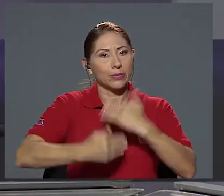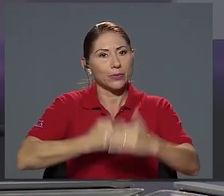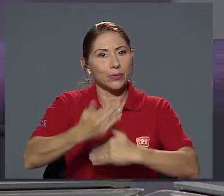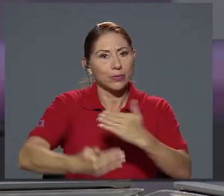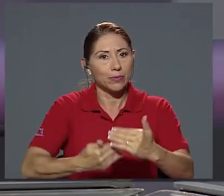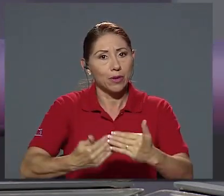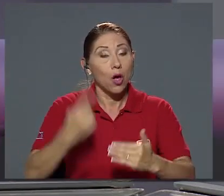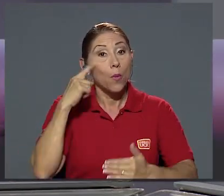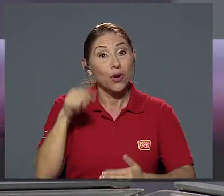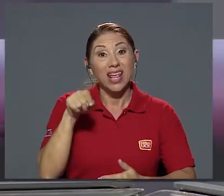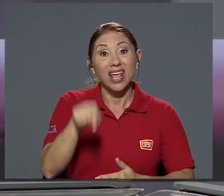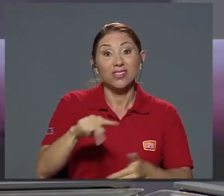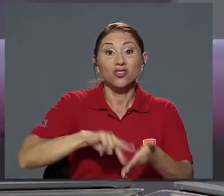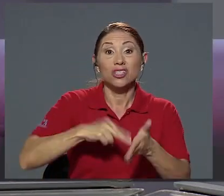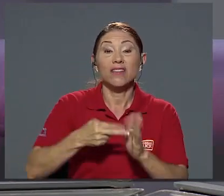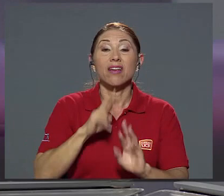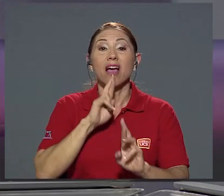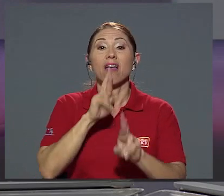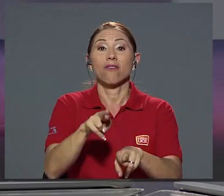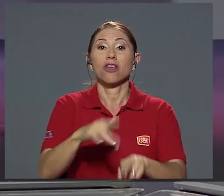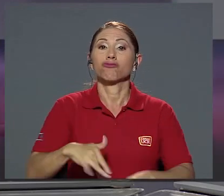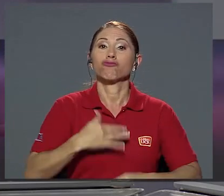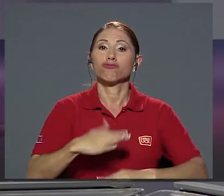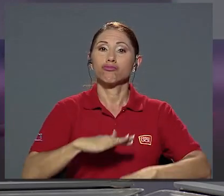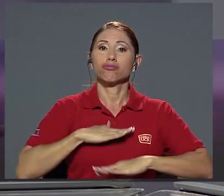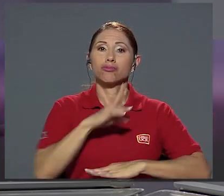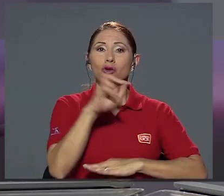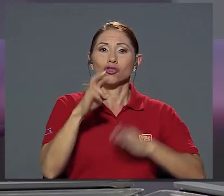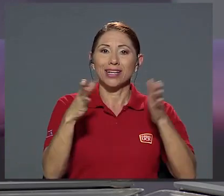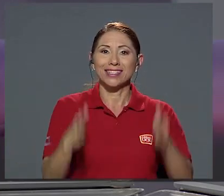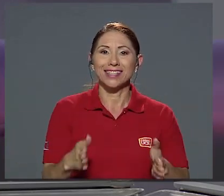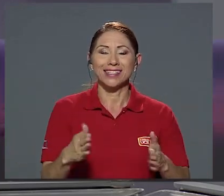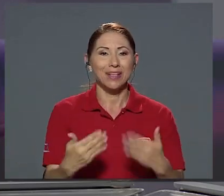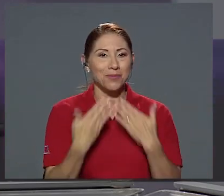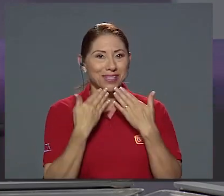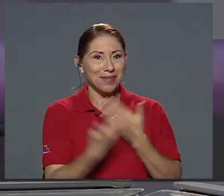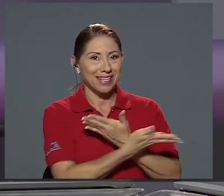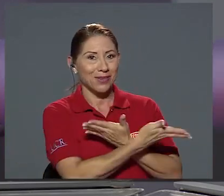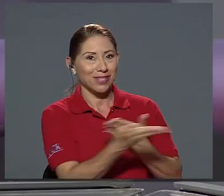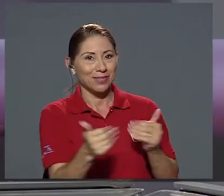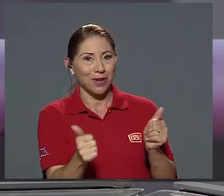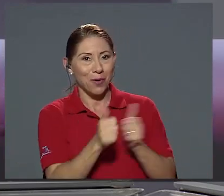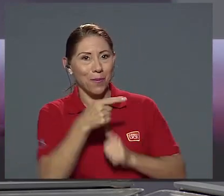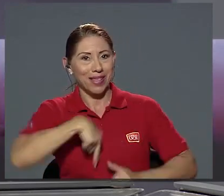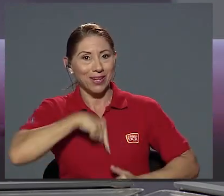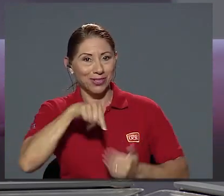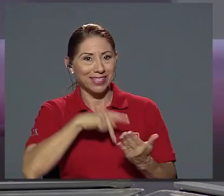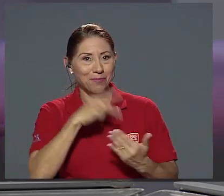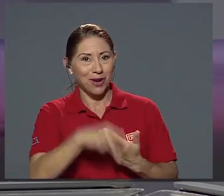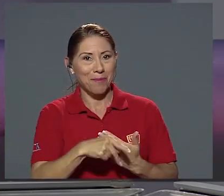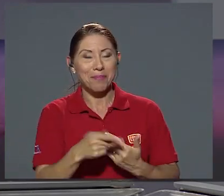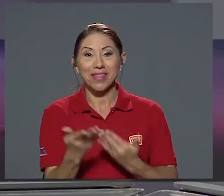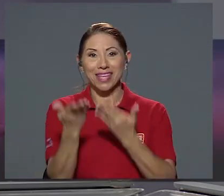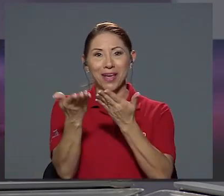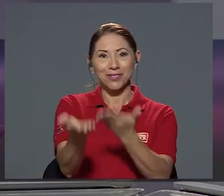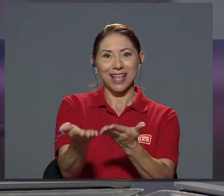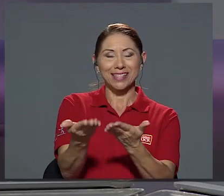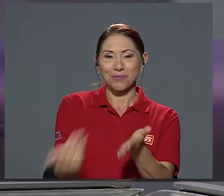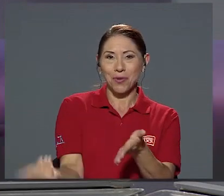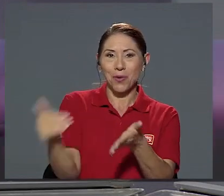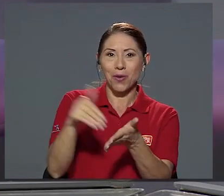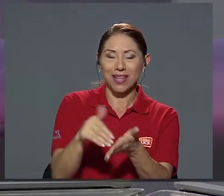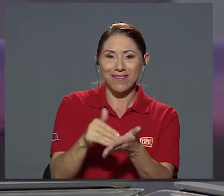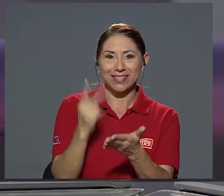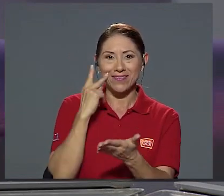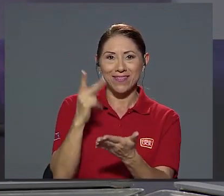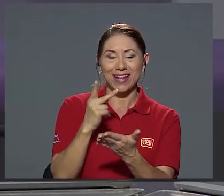adelante, porque eso se retribuye pues también en un bienestar para las y los costarricenses. Muchísimas gracias a ustedes por acompañarnos en este programa y a ustedes